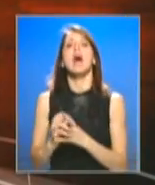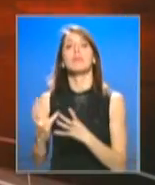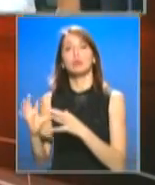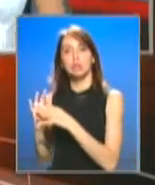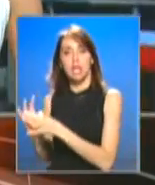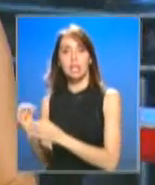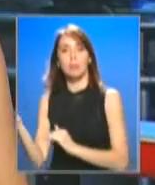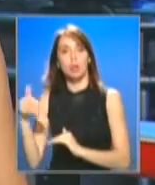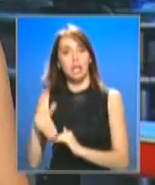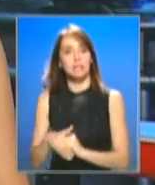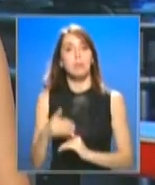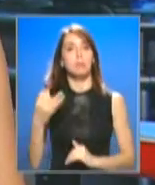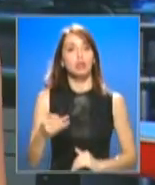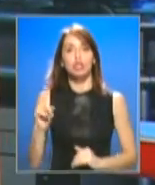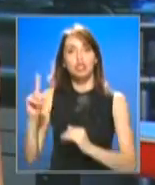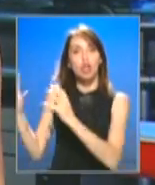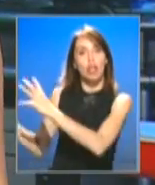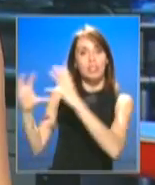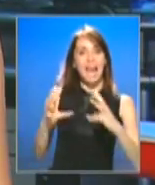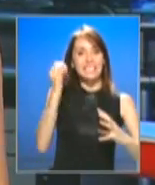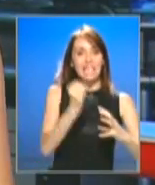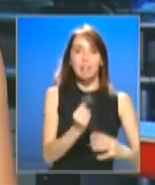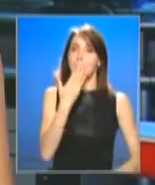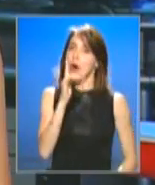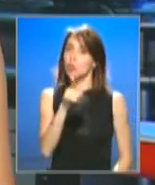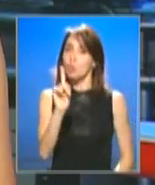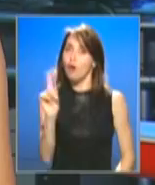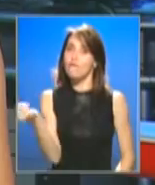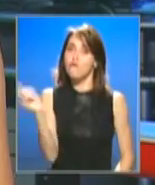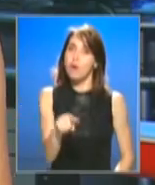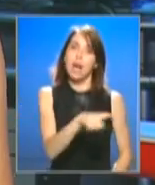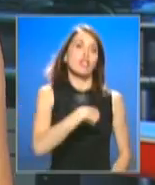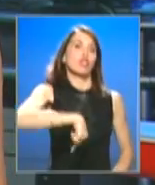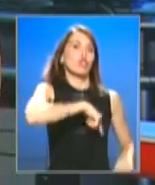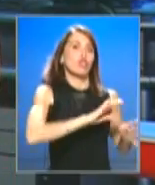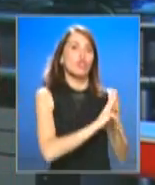gracias y buenas tardes. Por supuesto, si no traes sandía, mejor no regreses. Es lo que concordamos acá, por lo menos todos los periodistas.